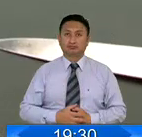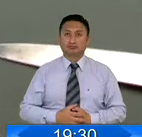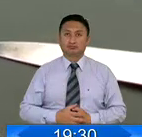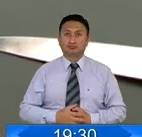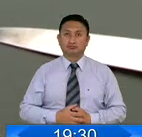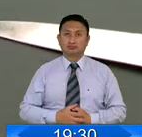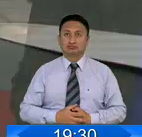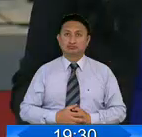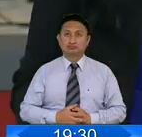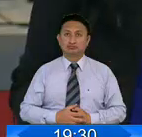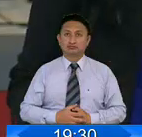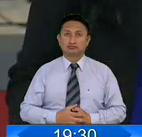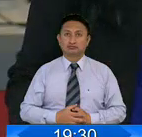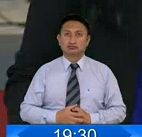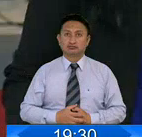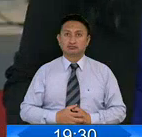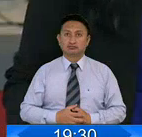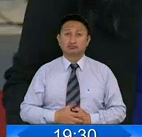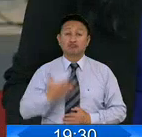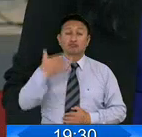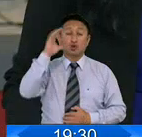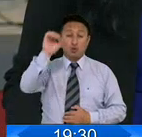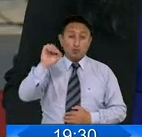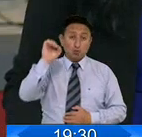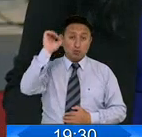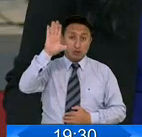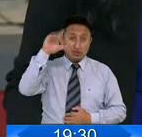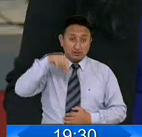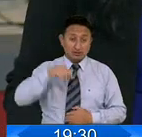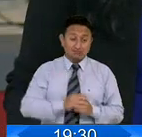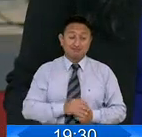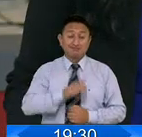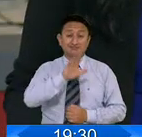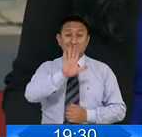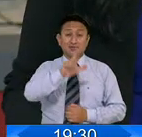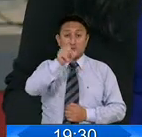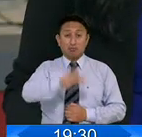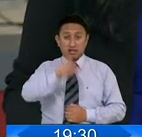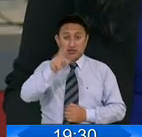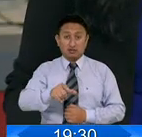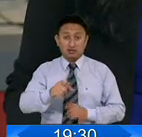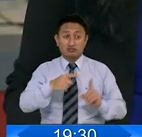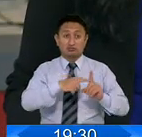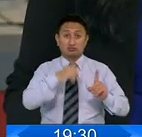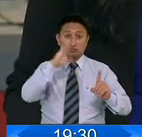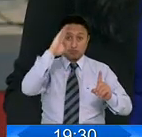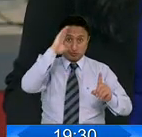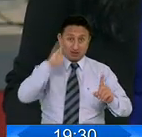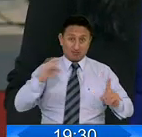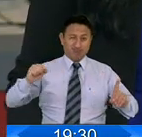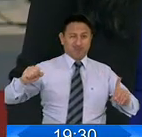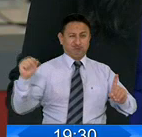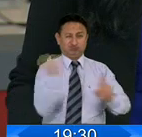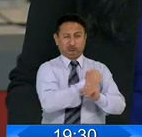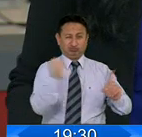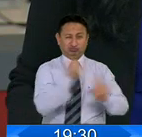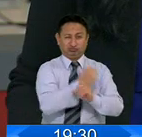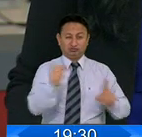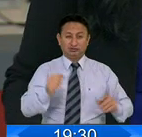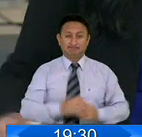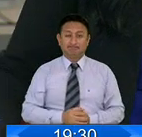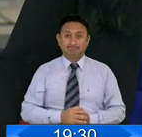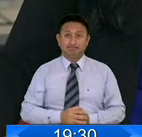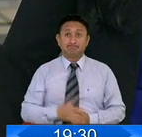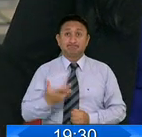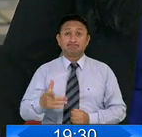Casamen. Un video registró la agresión de 5 individuos contra un agente metropolitano de tránsito. Según